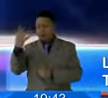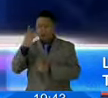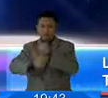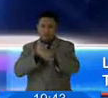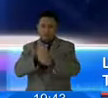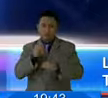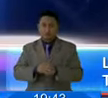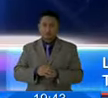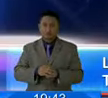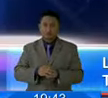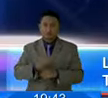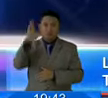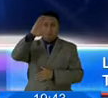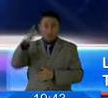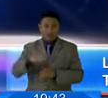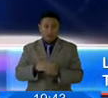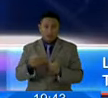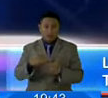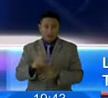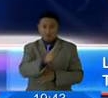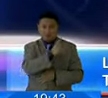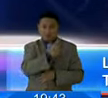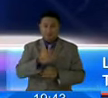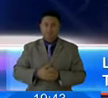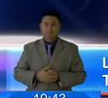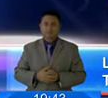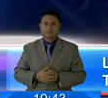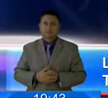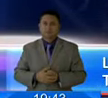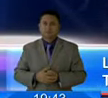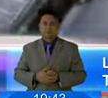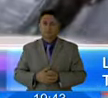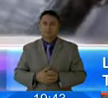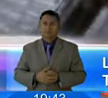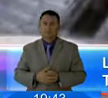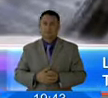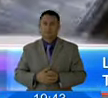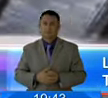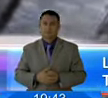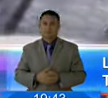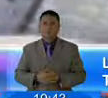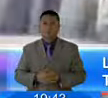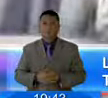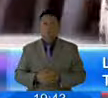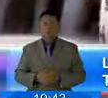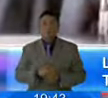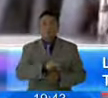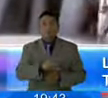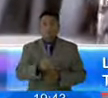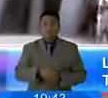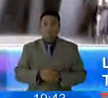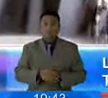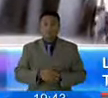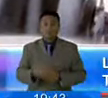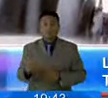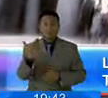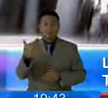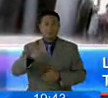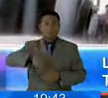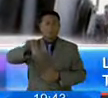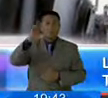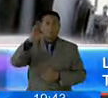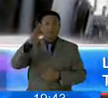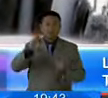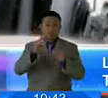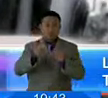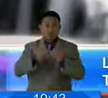Brasil, cada 6 horas una mujer muere a manos de su compañero sentimental. El gigante de Sudamérica tiene la quinta mayor tasa de femicidios en el